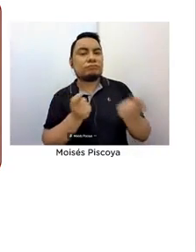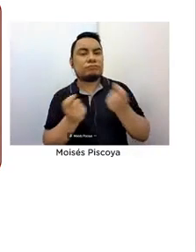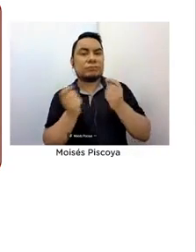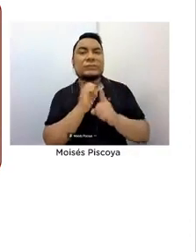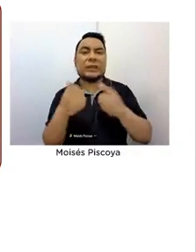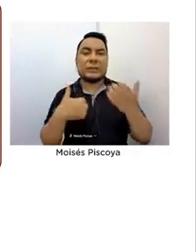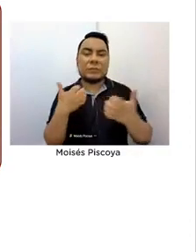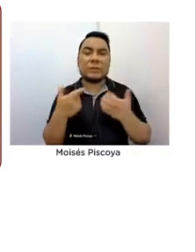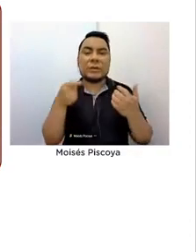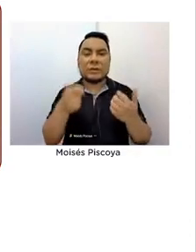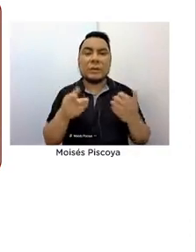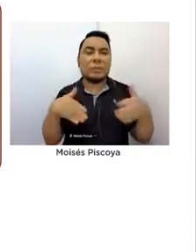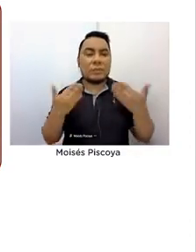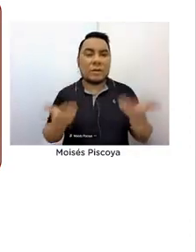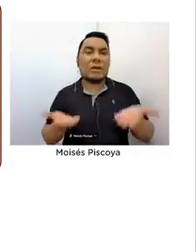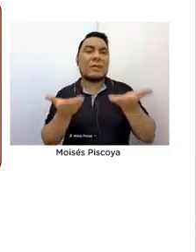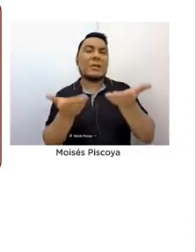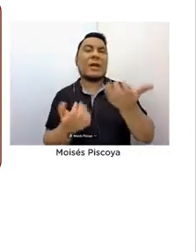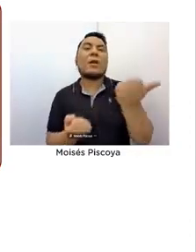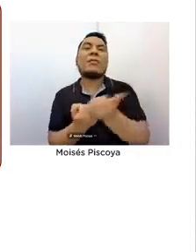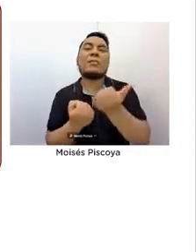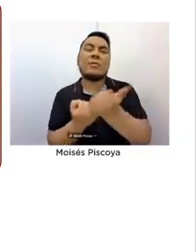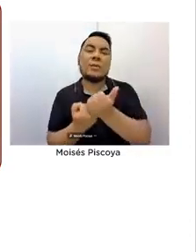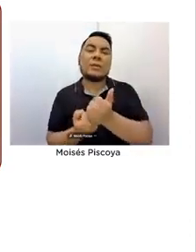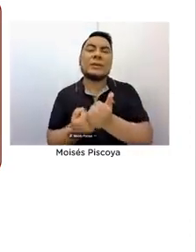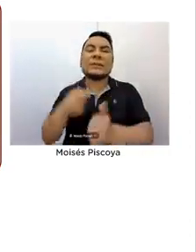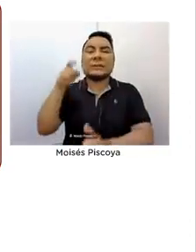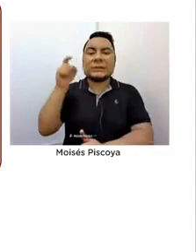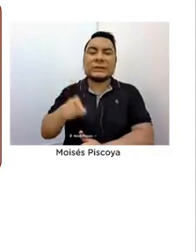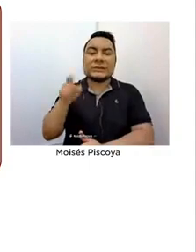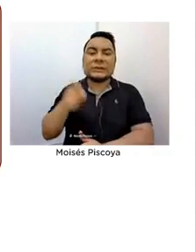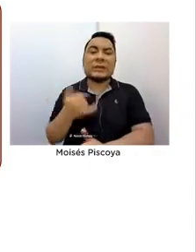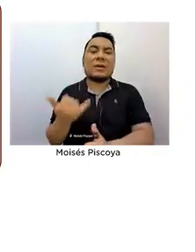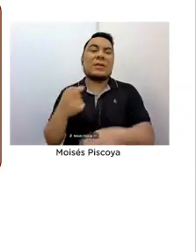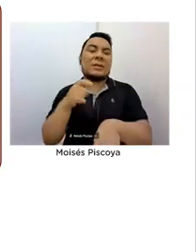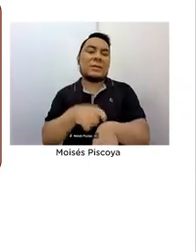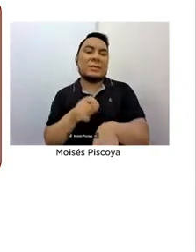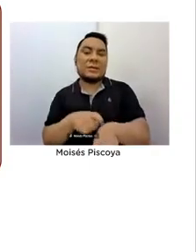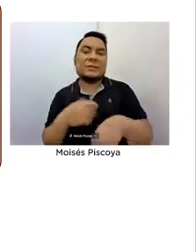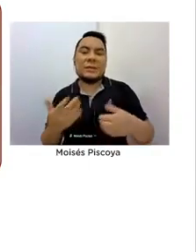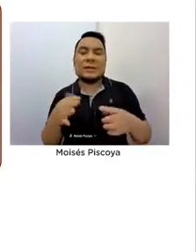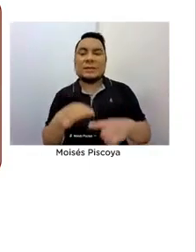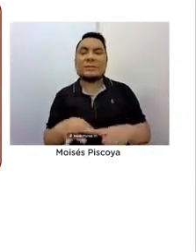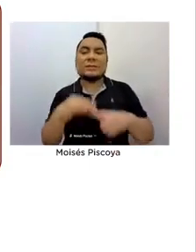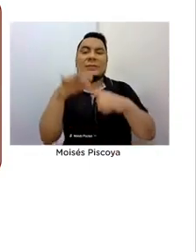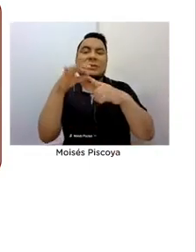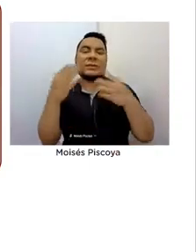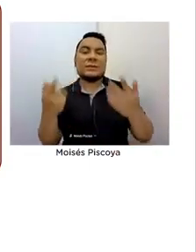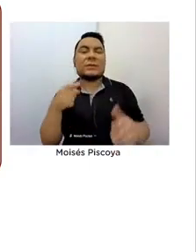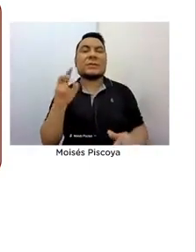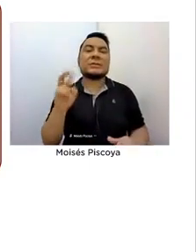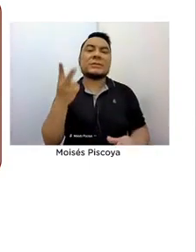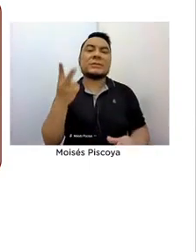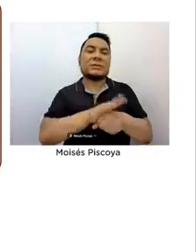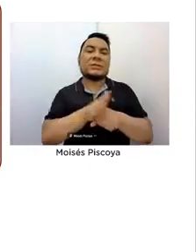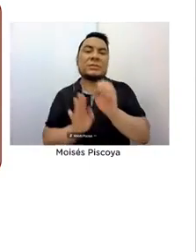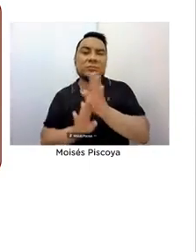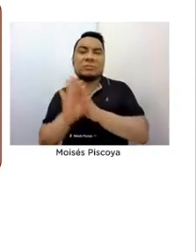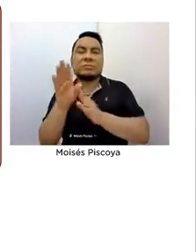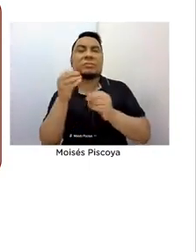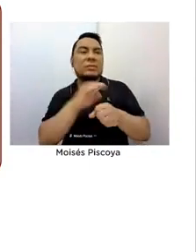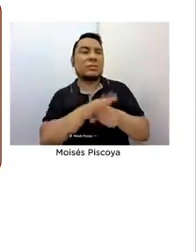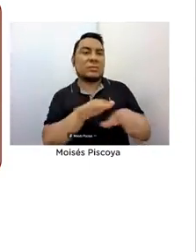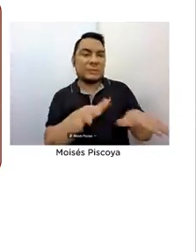esta manera se pueda brindar un soporte que requieren en estas circunstancias específicas de la segunda ola debido al